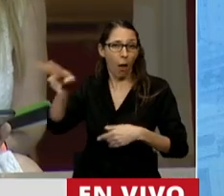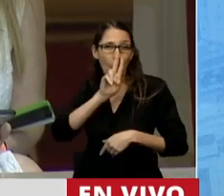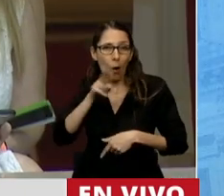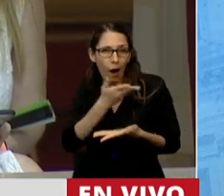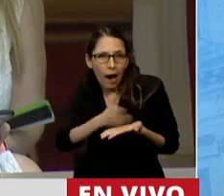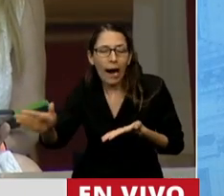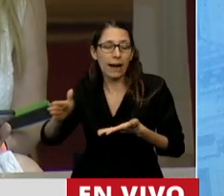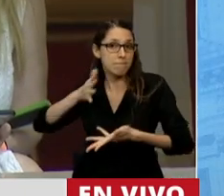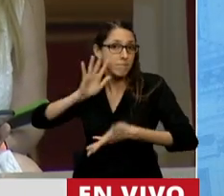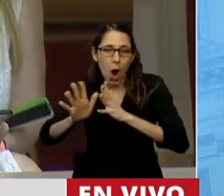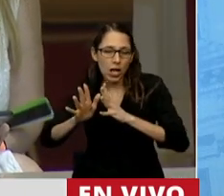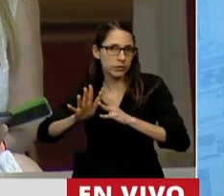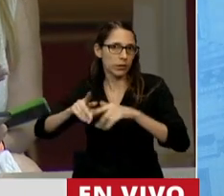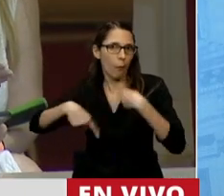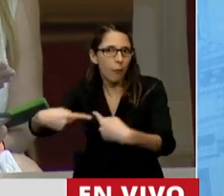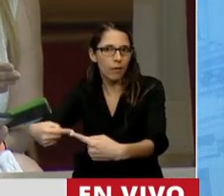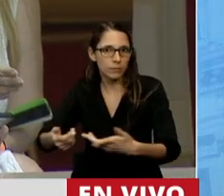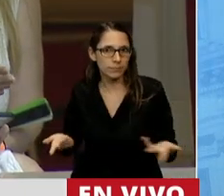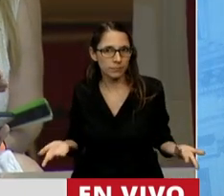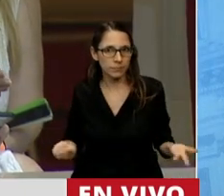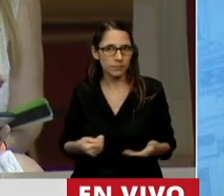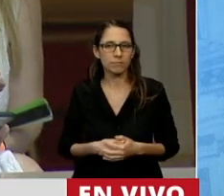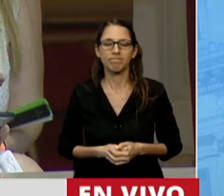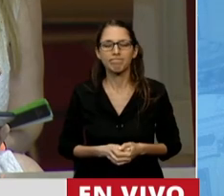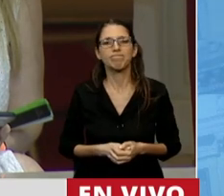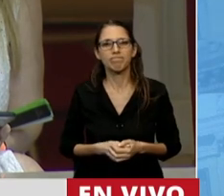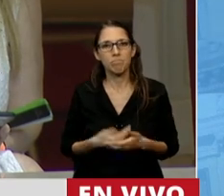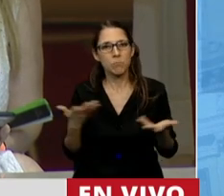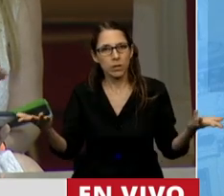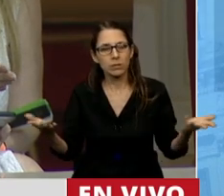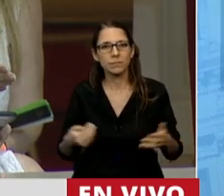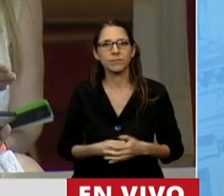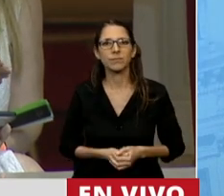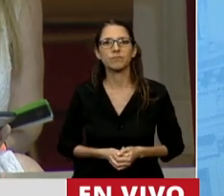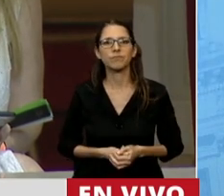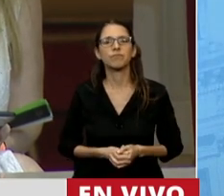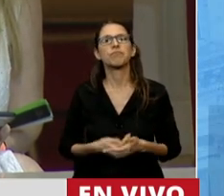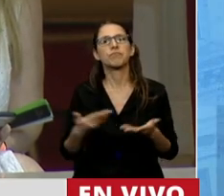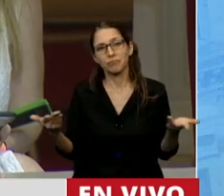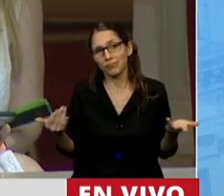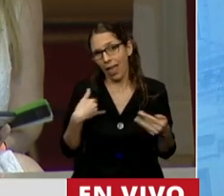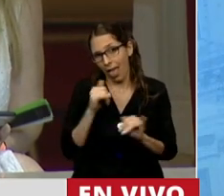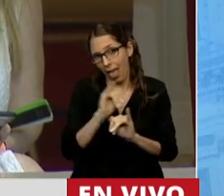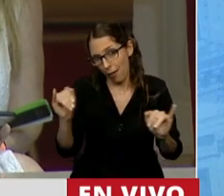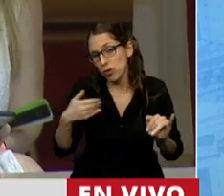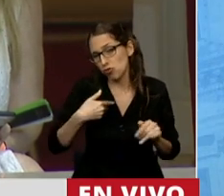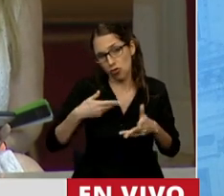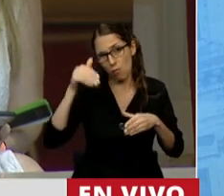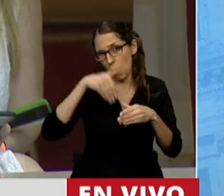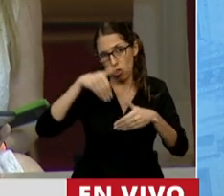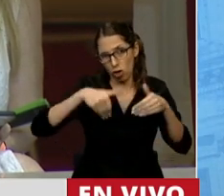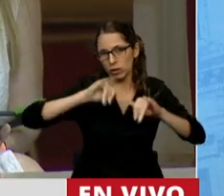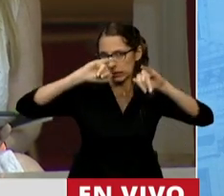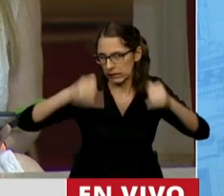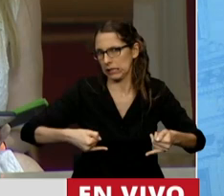nueva violencia. Y es por ello que, adelantando mi voto positivo